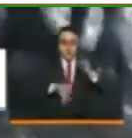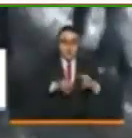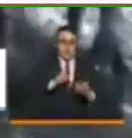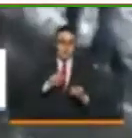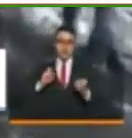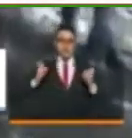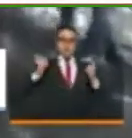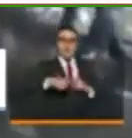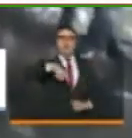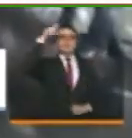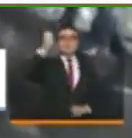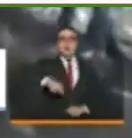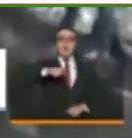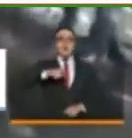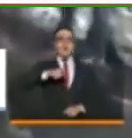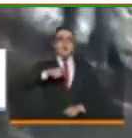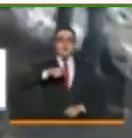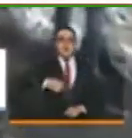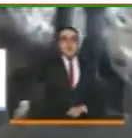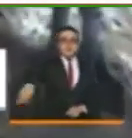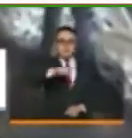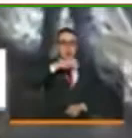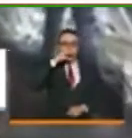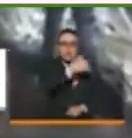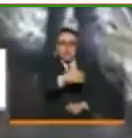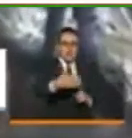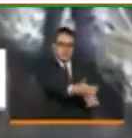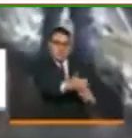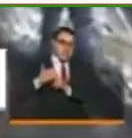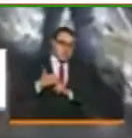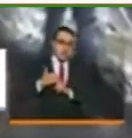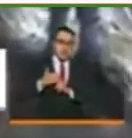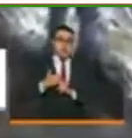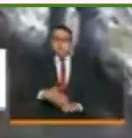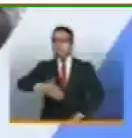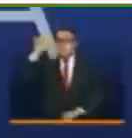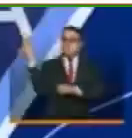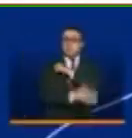debe condenar reclutamiento de menores, pide el presidente Duque.